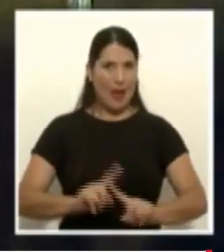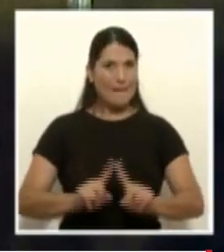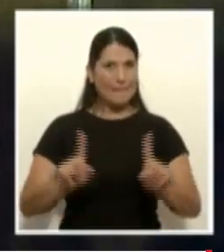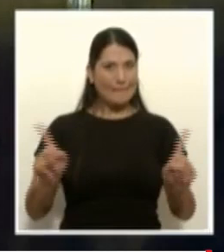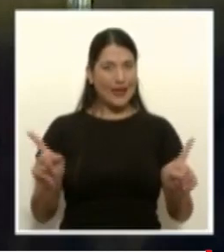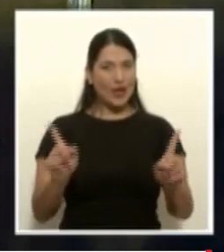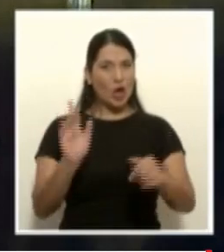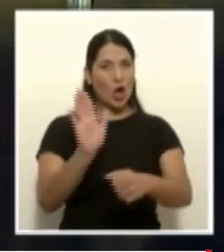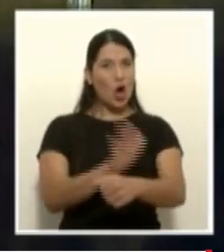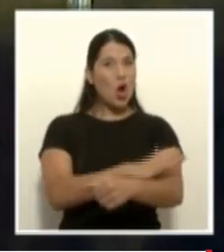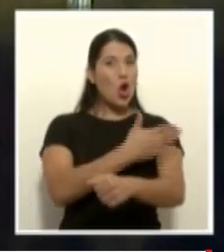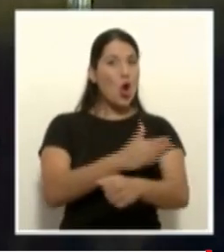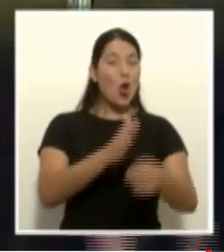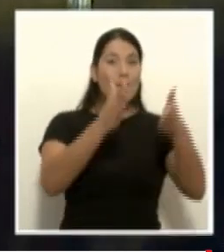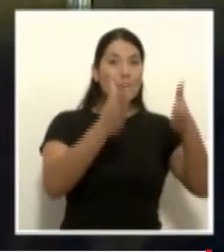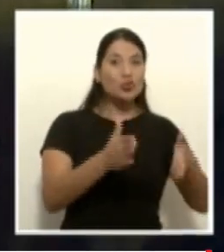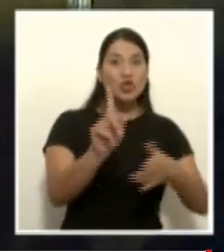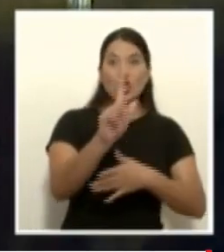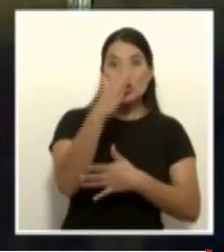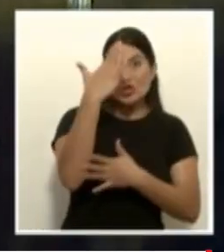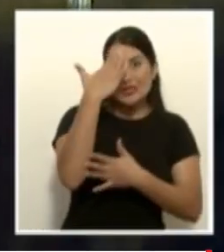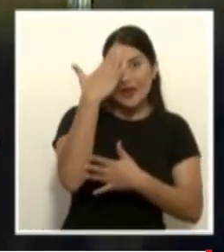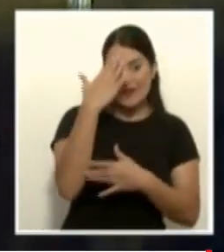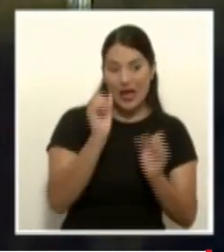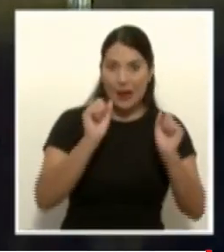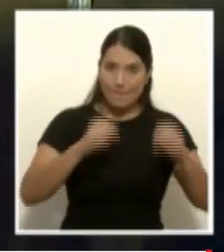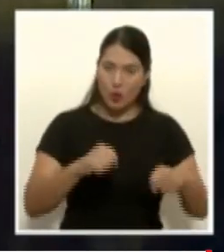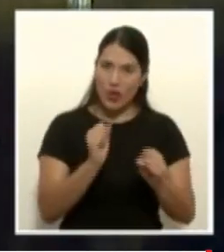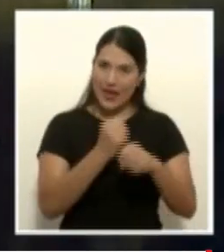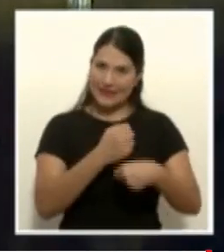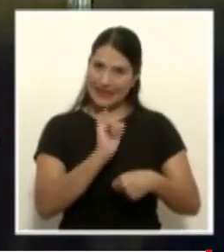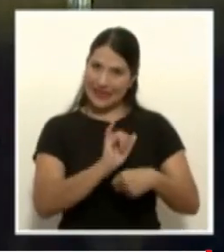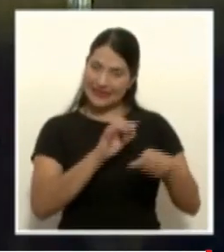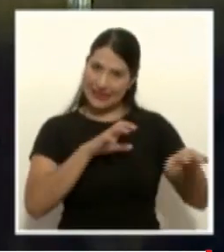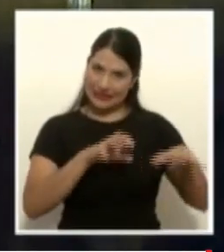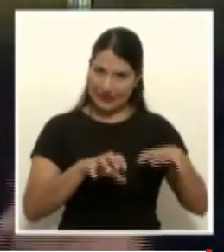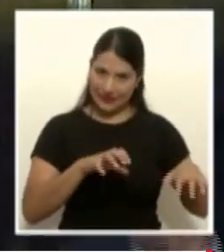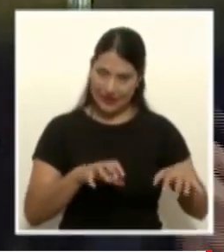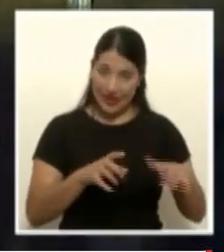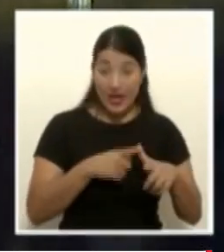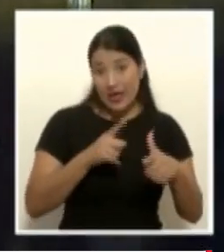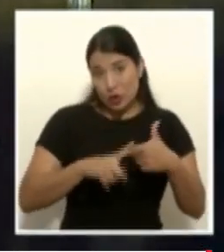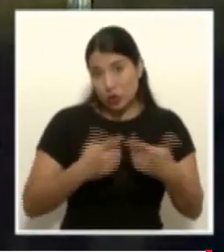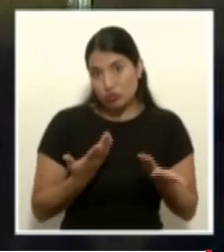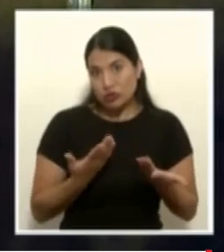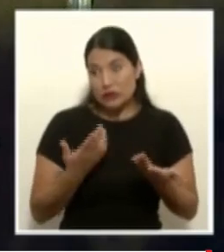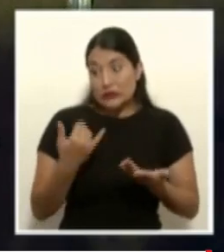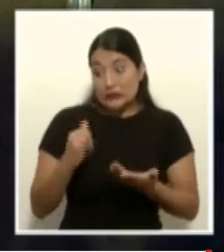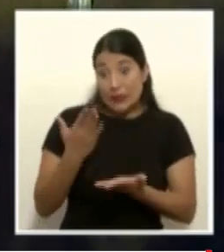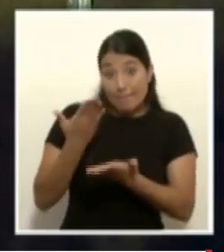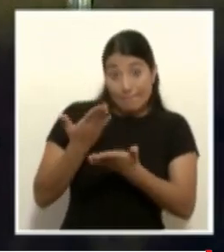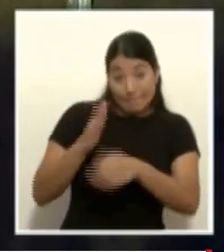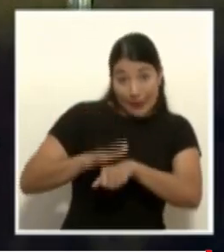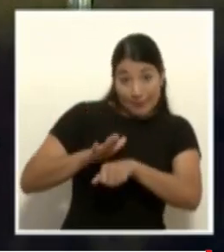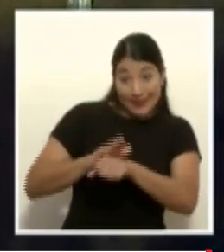de esa posibilidad, y es algo que les permitiría reactivar su actividad en lugares de zona amarilla y guardando esas precauciones. Entonces